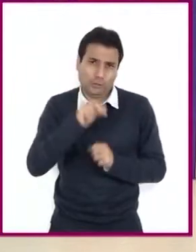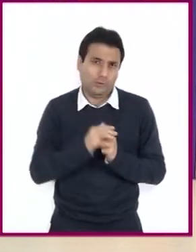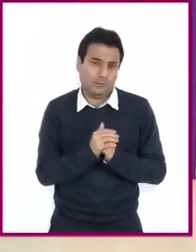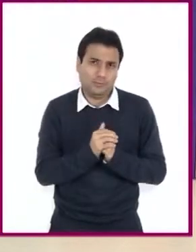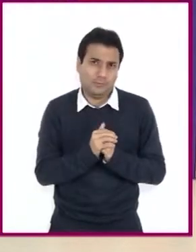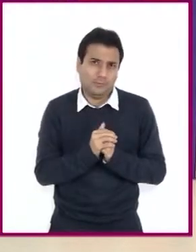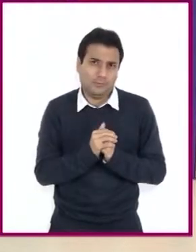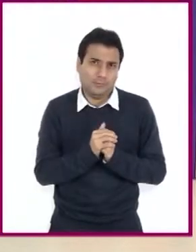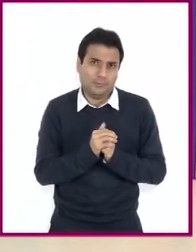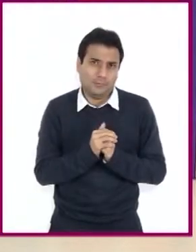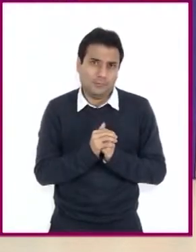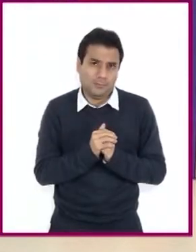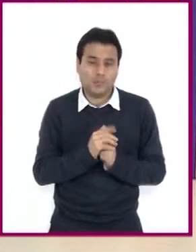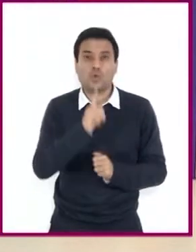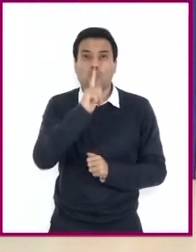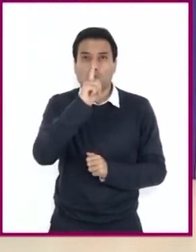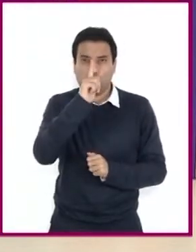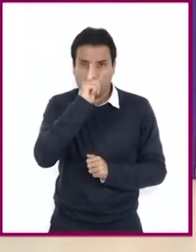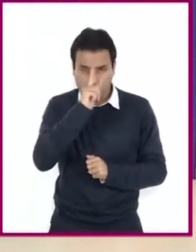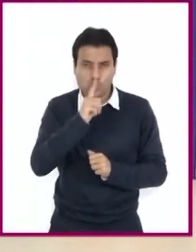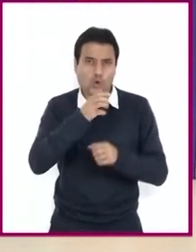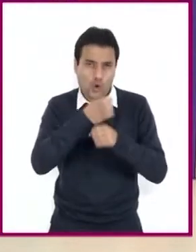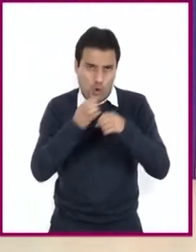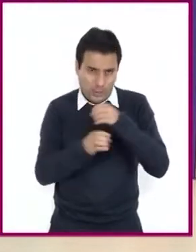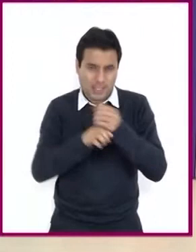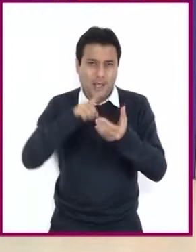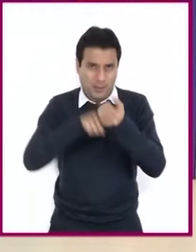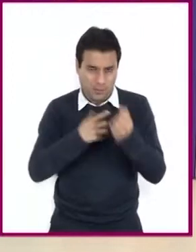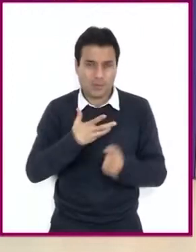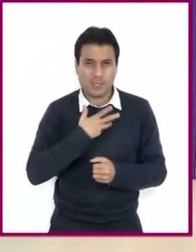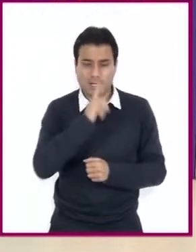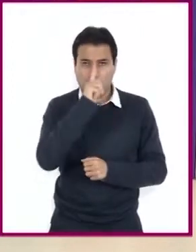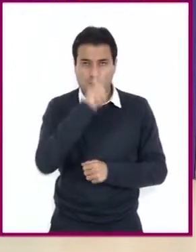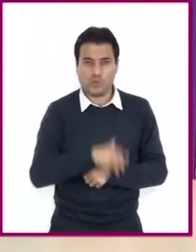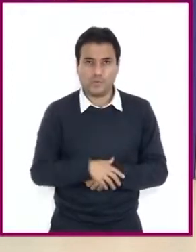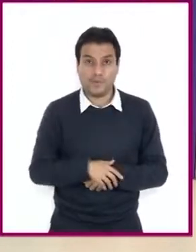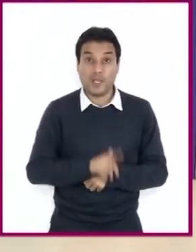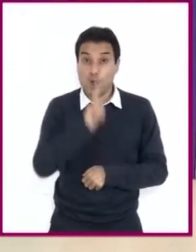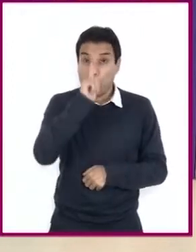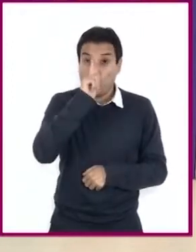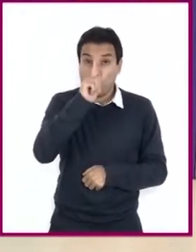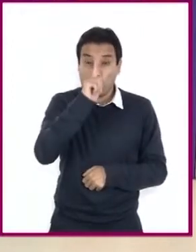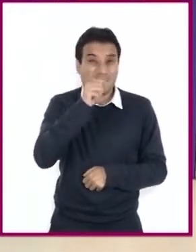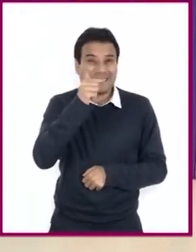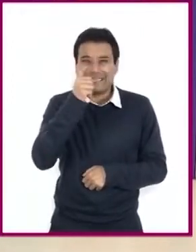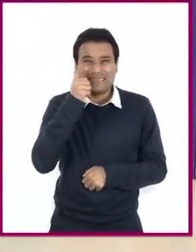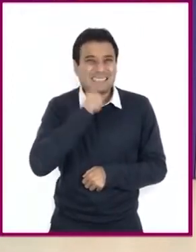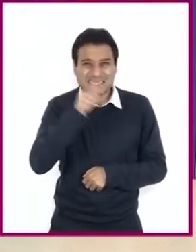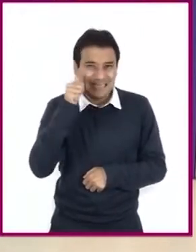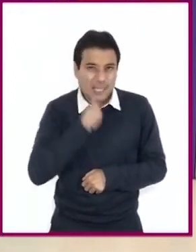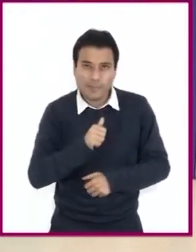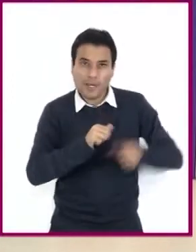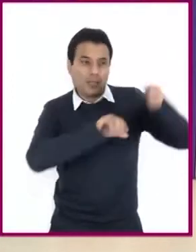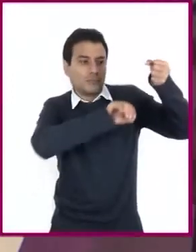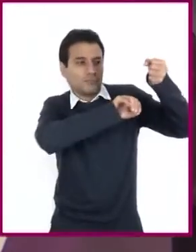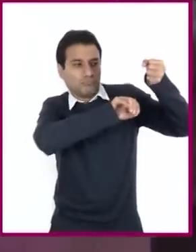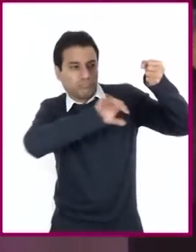linternas. Que la luz va en línea recta entre el objeto que la emana y el que es